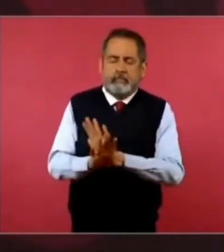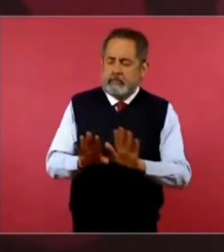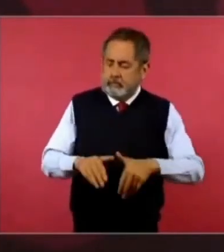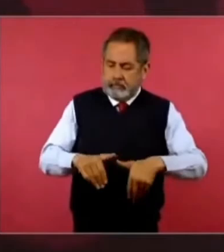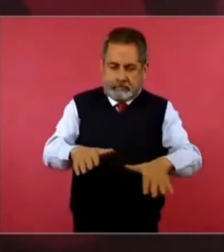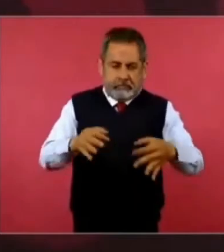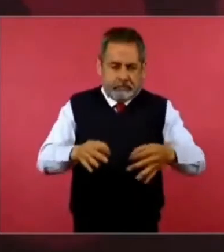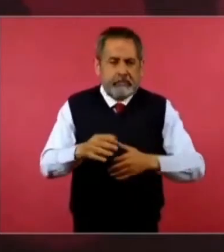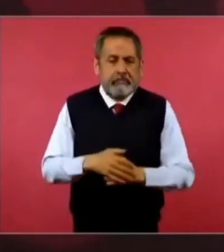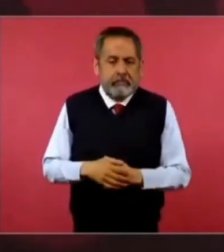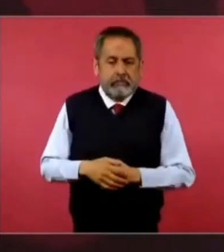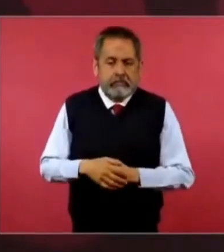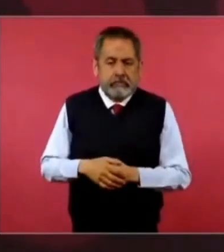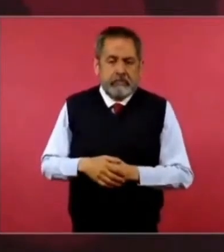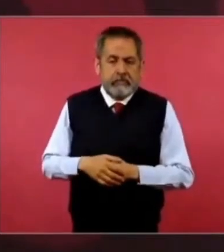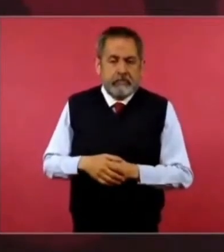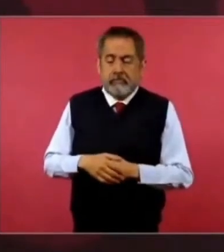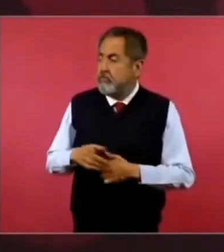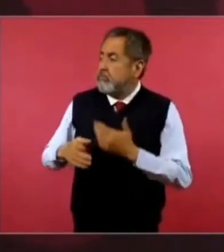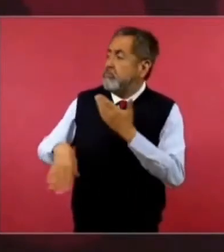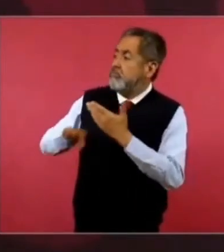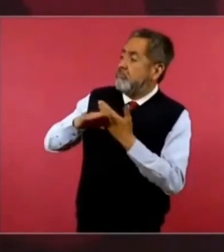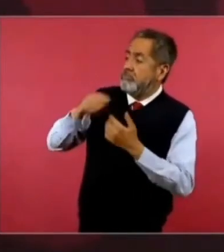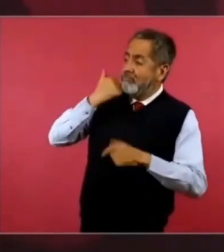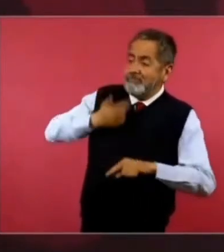O el gobierno nos va a quebrar.